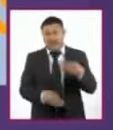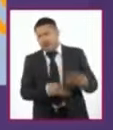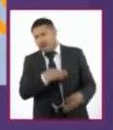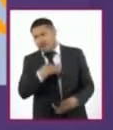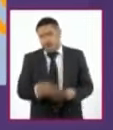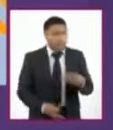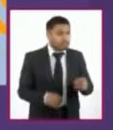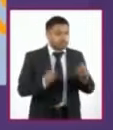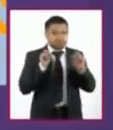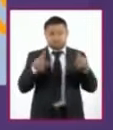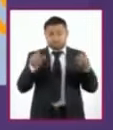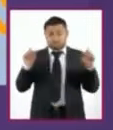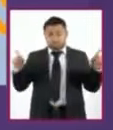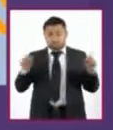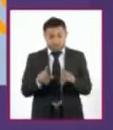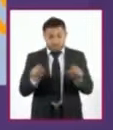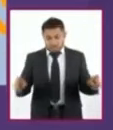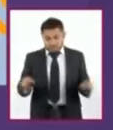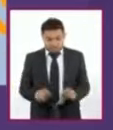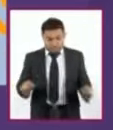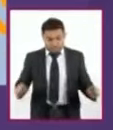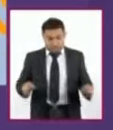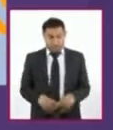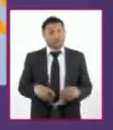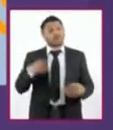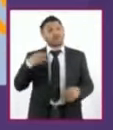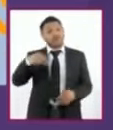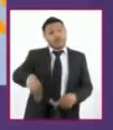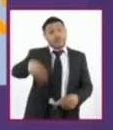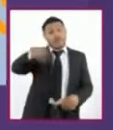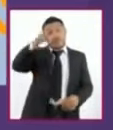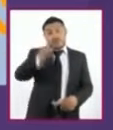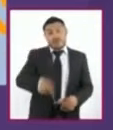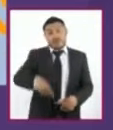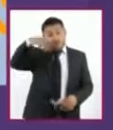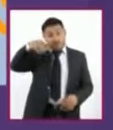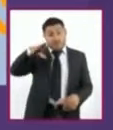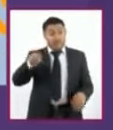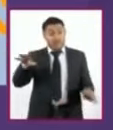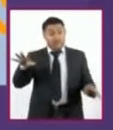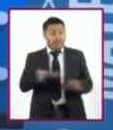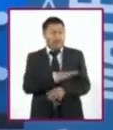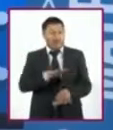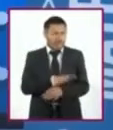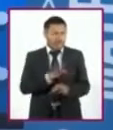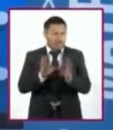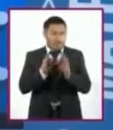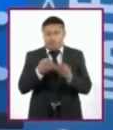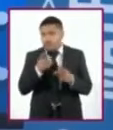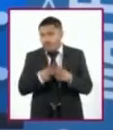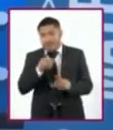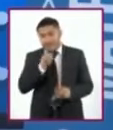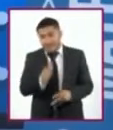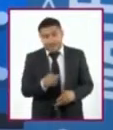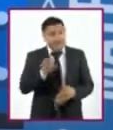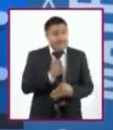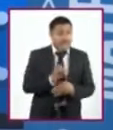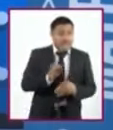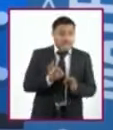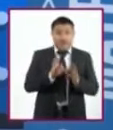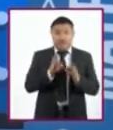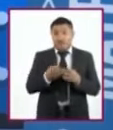están a la misma distancia del eje de simetría M y no se deformó la figura simétrica. Y si la figura original